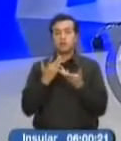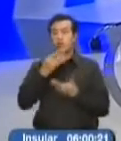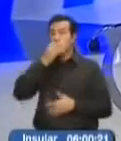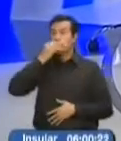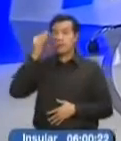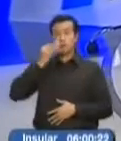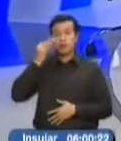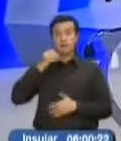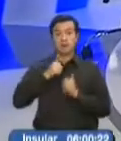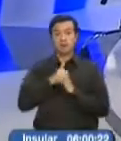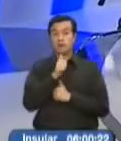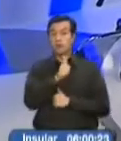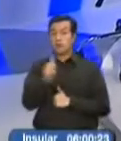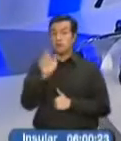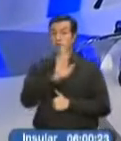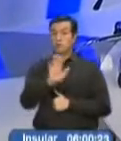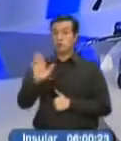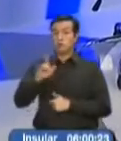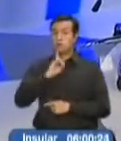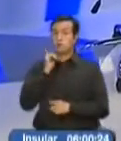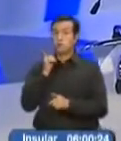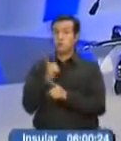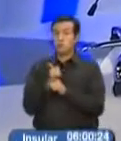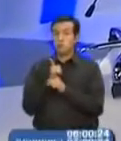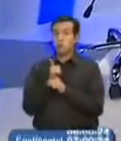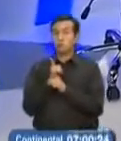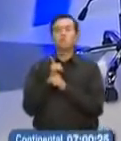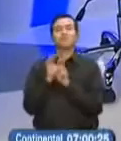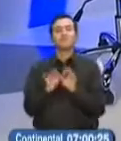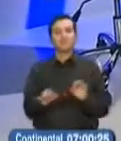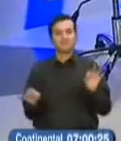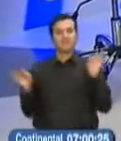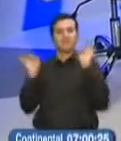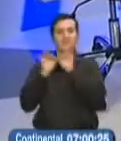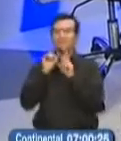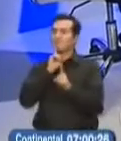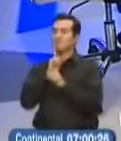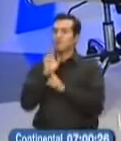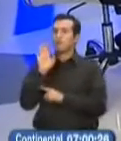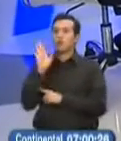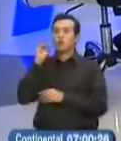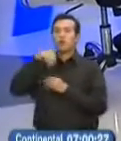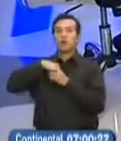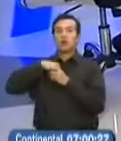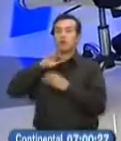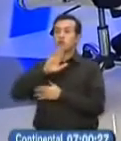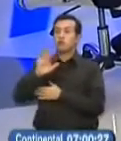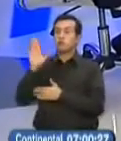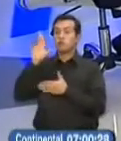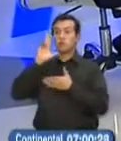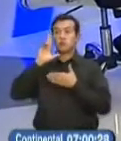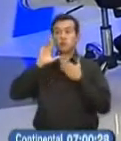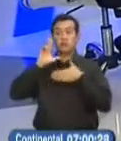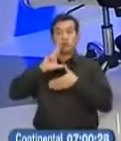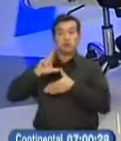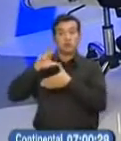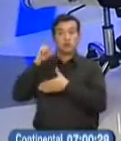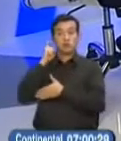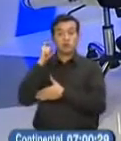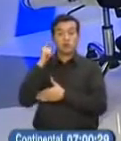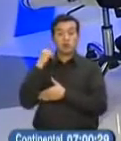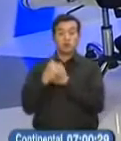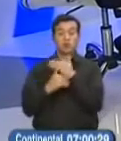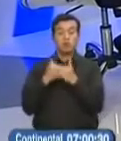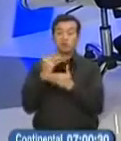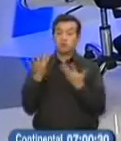realidad y cada quien busca su posicionamiento, pero lo más importante es qué haces tú caso adentro. América Latina tiene que consolidar su proceso